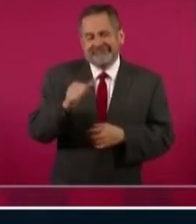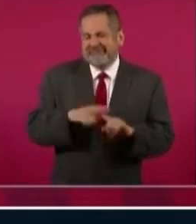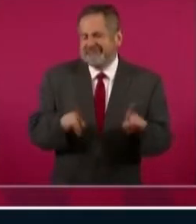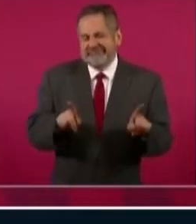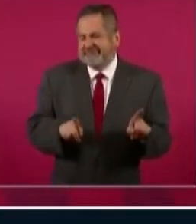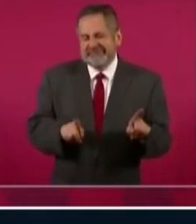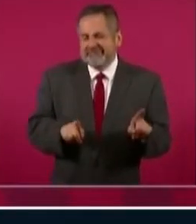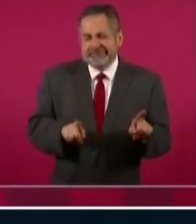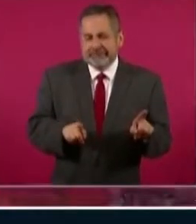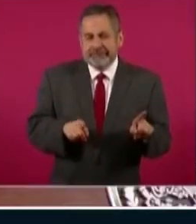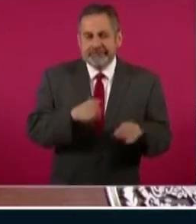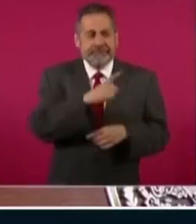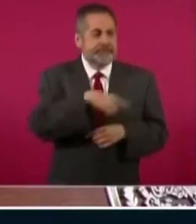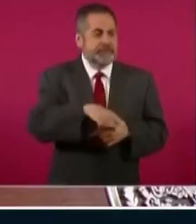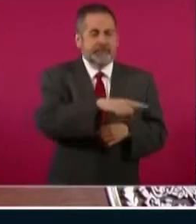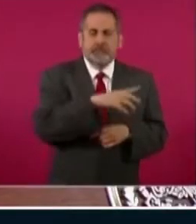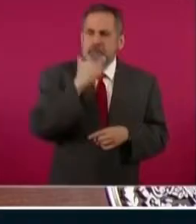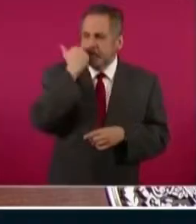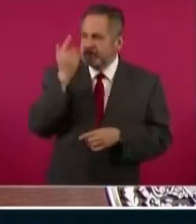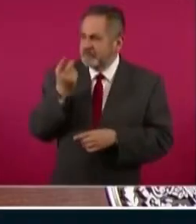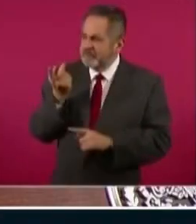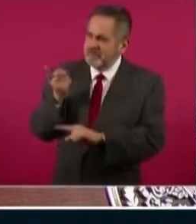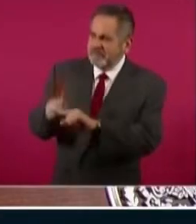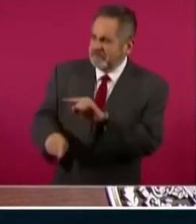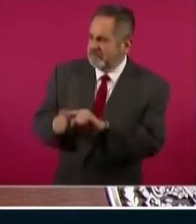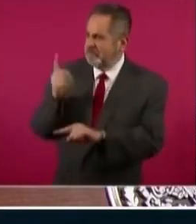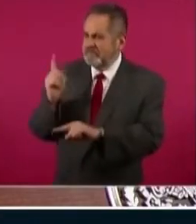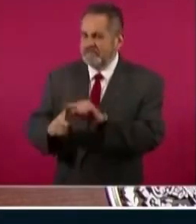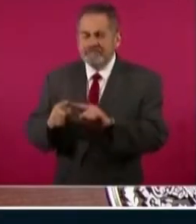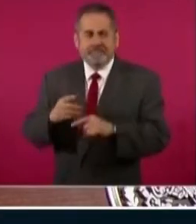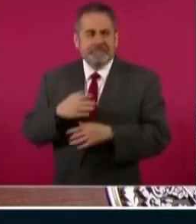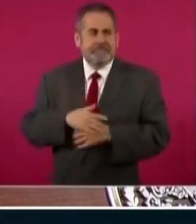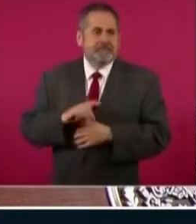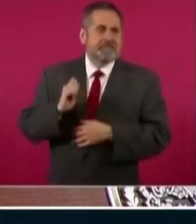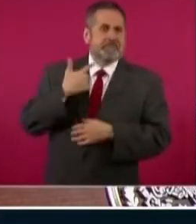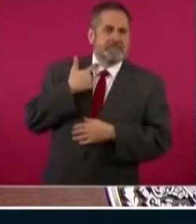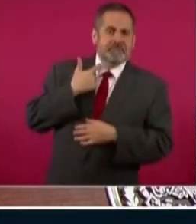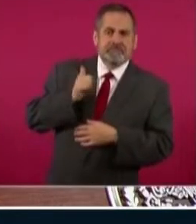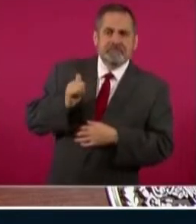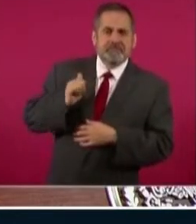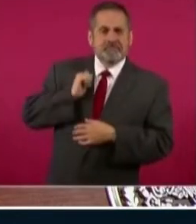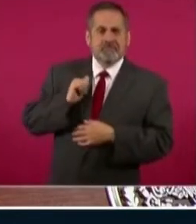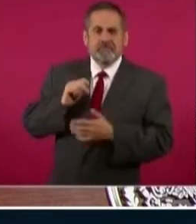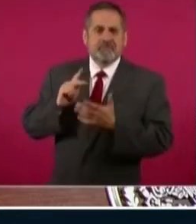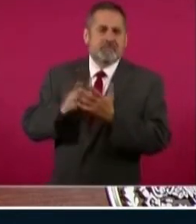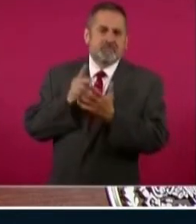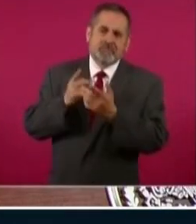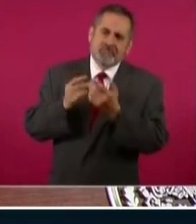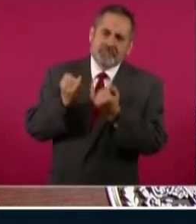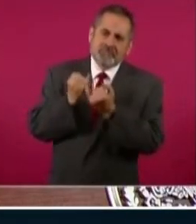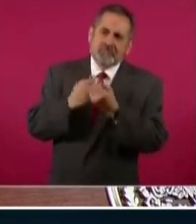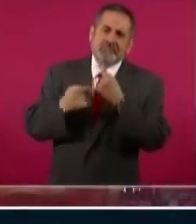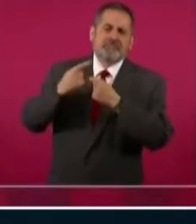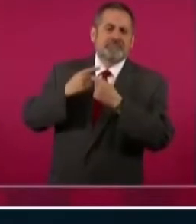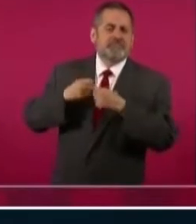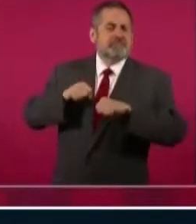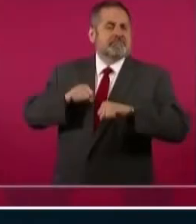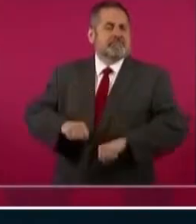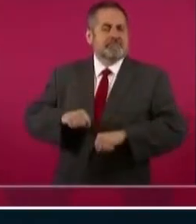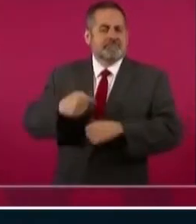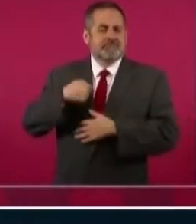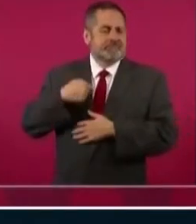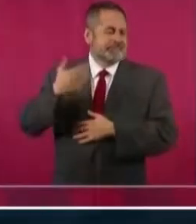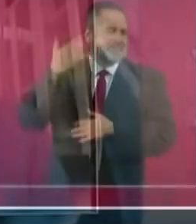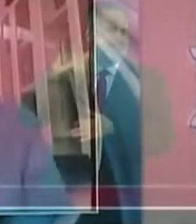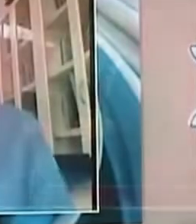el presidente mexicano tiene en mente cuando critica a la institución del presidente. Ahora, pero